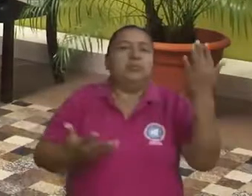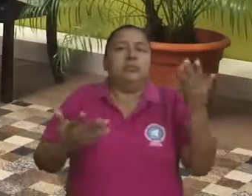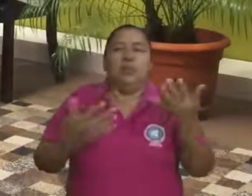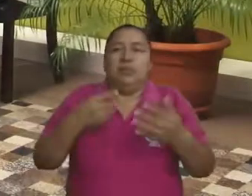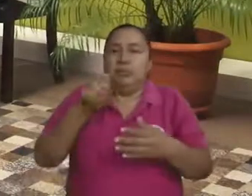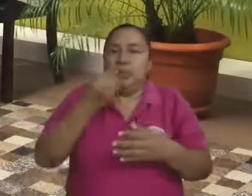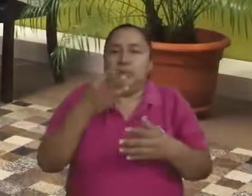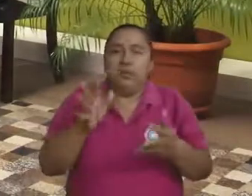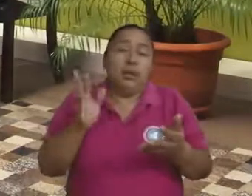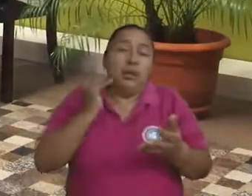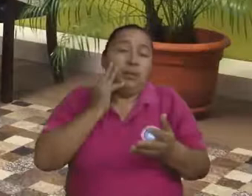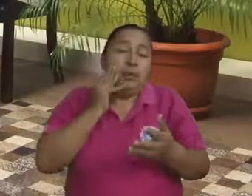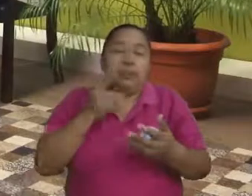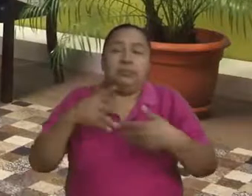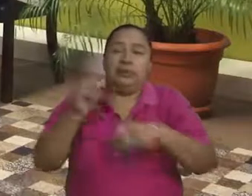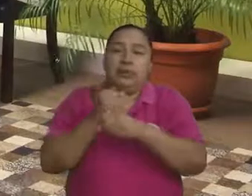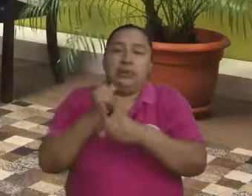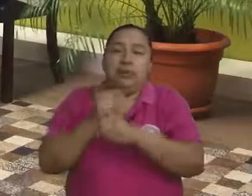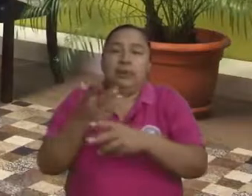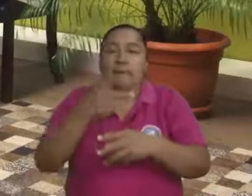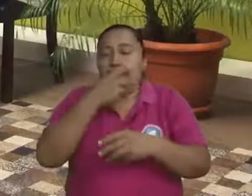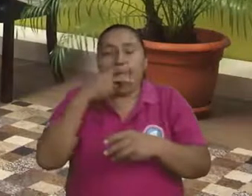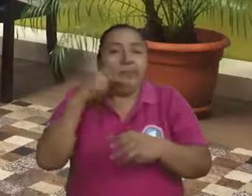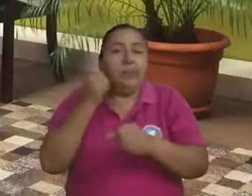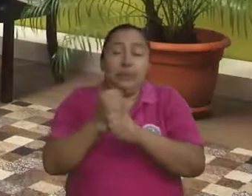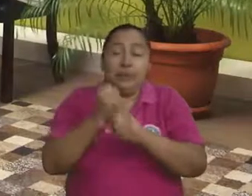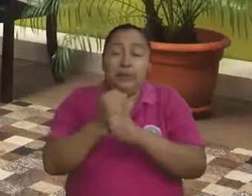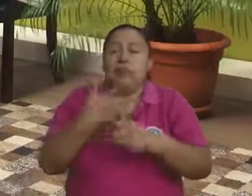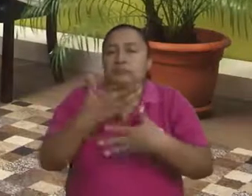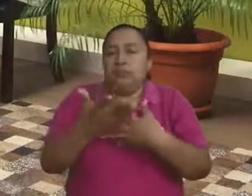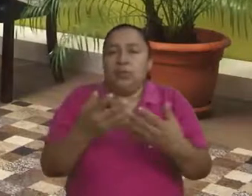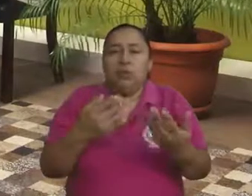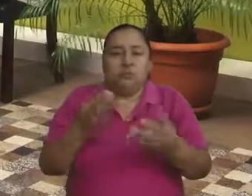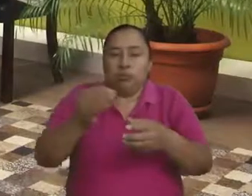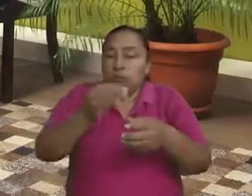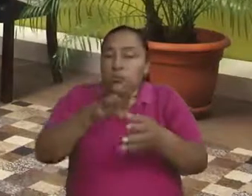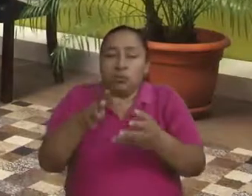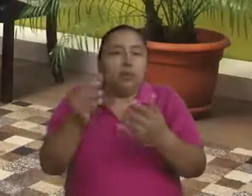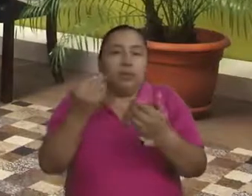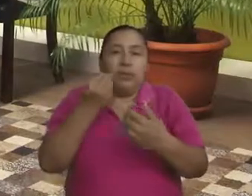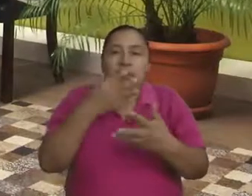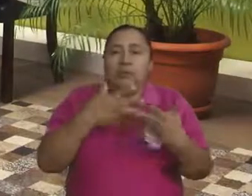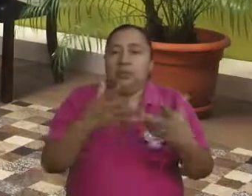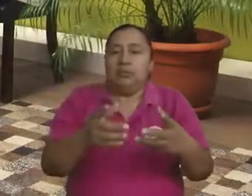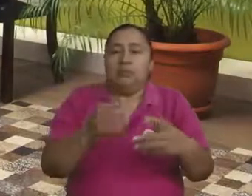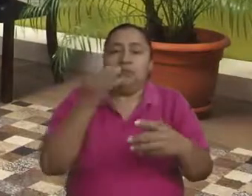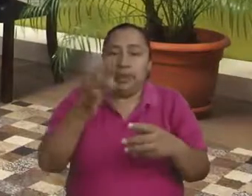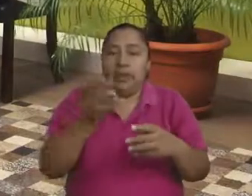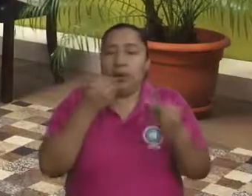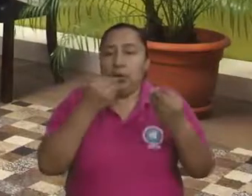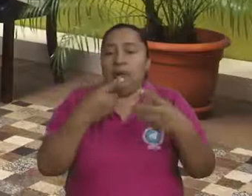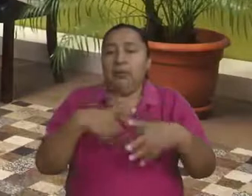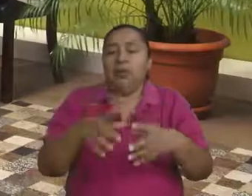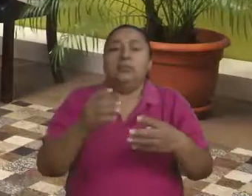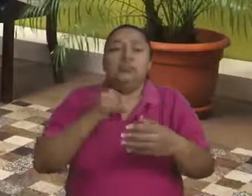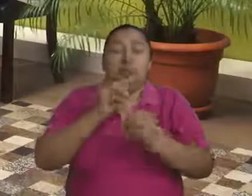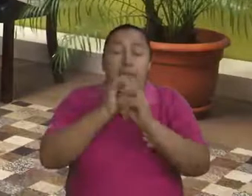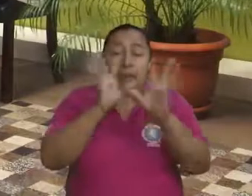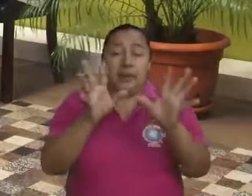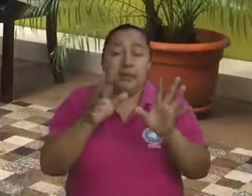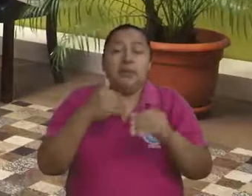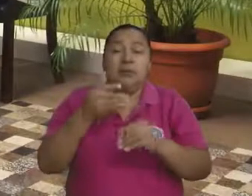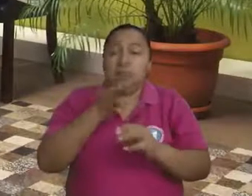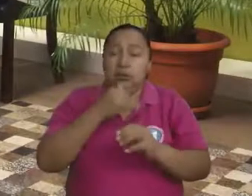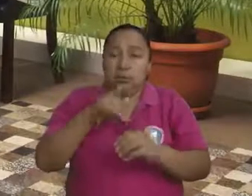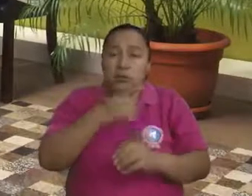quizás la mamá porque tiene que ir a trabajar, el papá porque tiene que ir a trabajar, no da el alimento adecuado necesario en el desayuno para que el